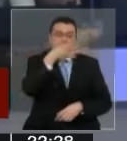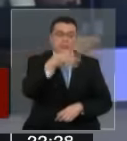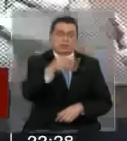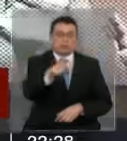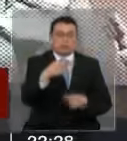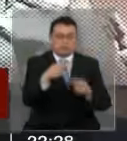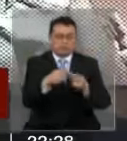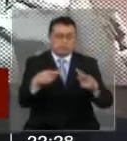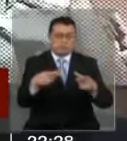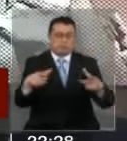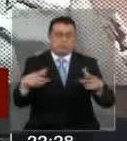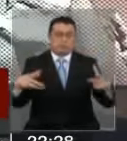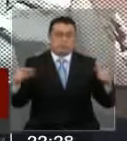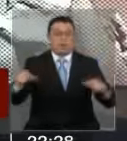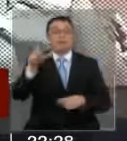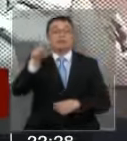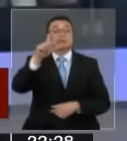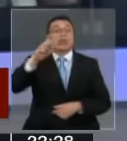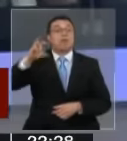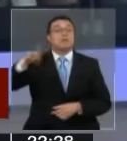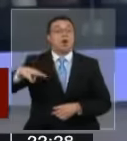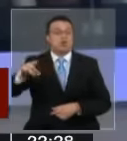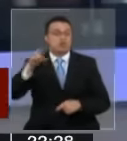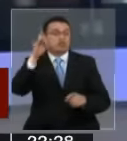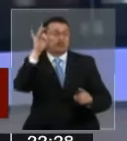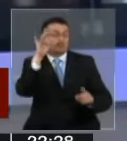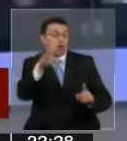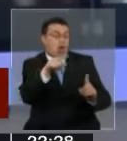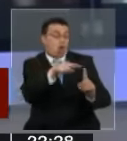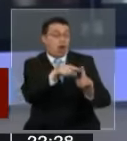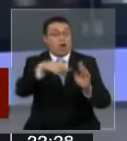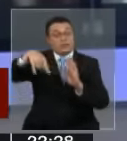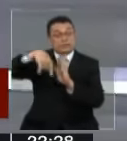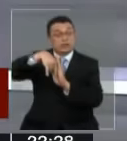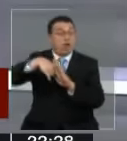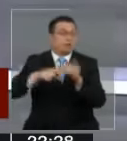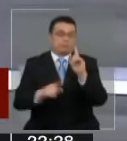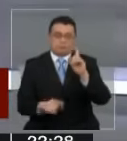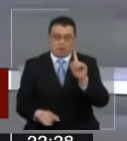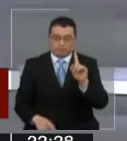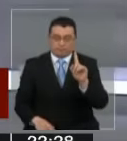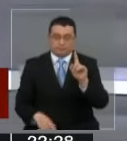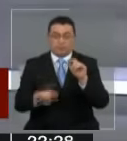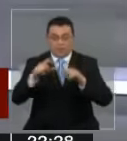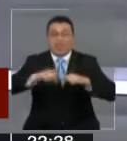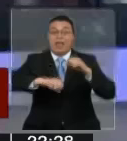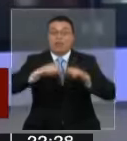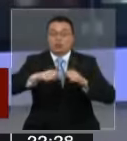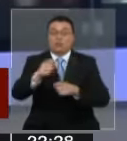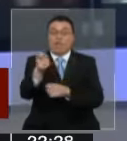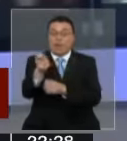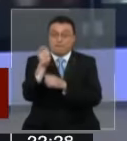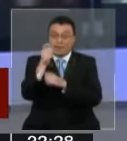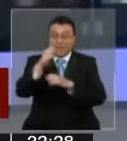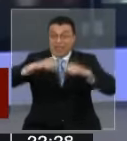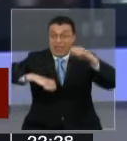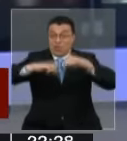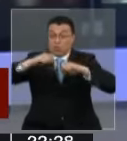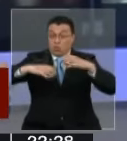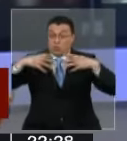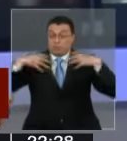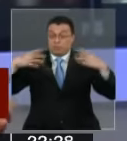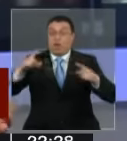se va expandiendo. El tema de la salmonera no es solo de Chiloé. Es el tema de una industria pesquera que, tal como tú dices,